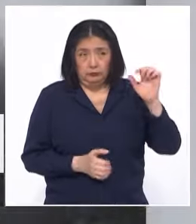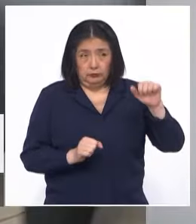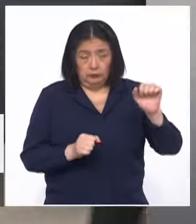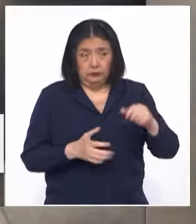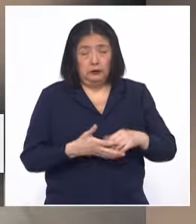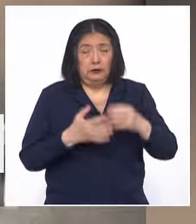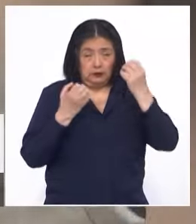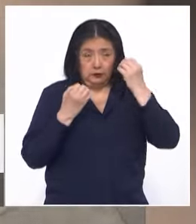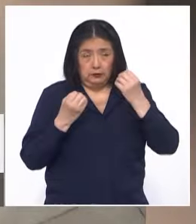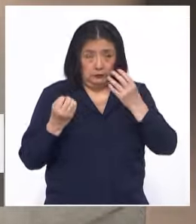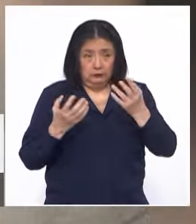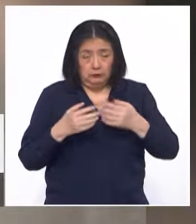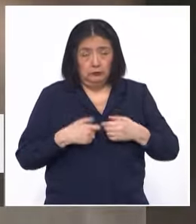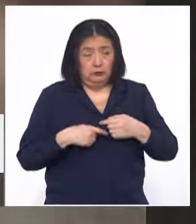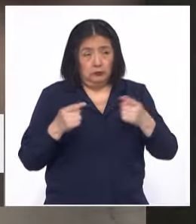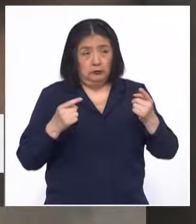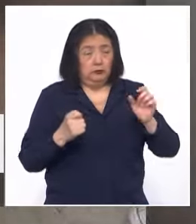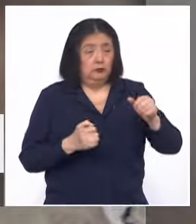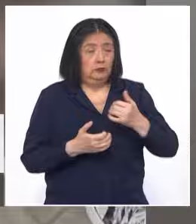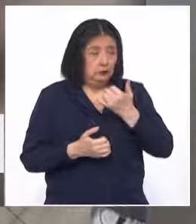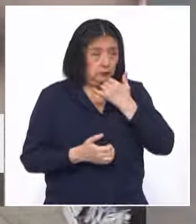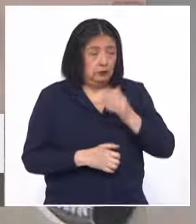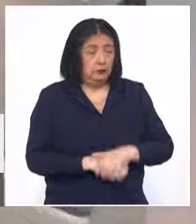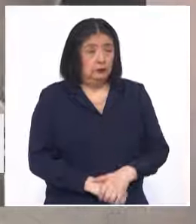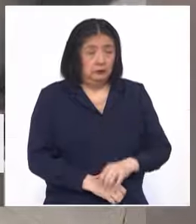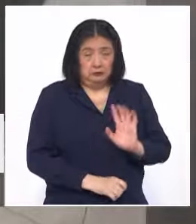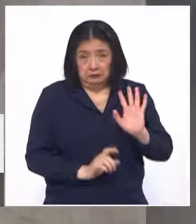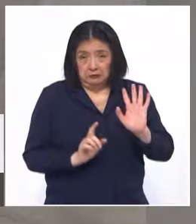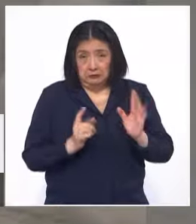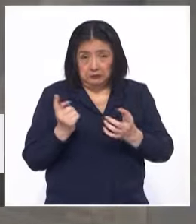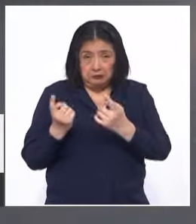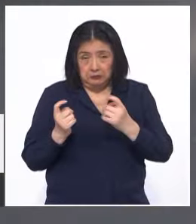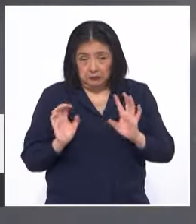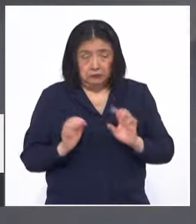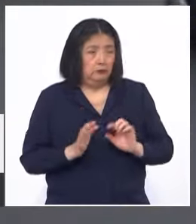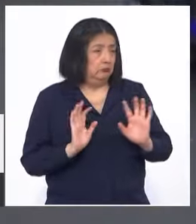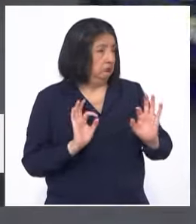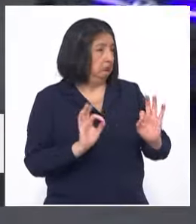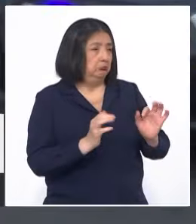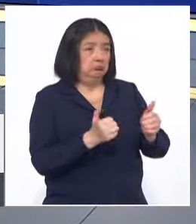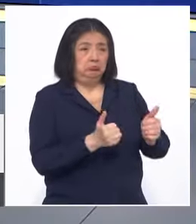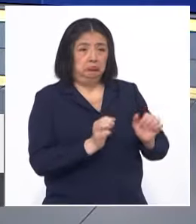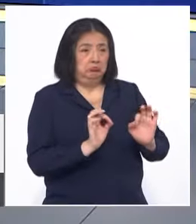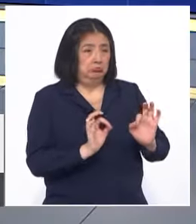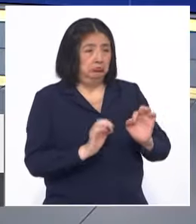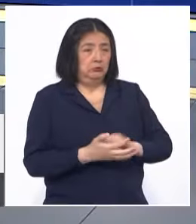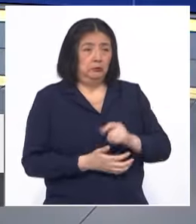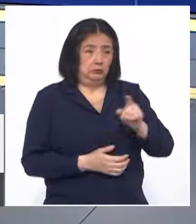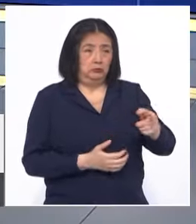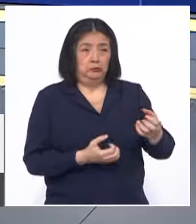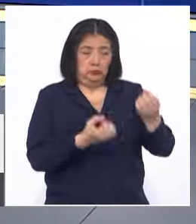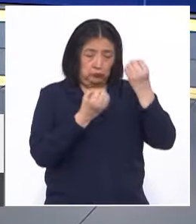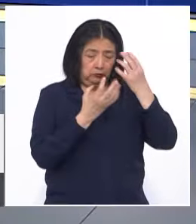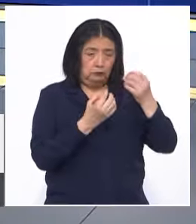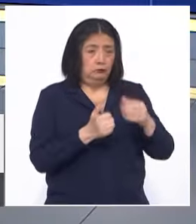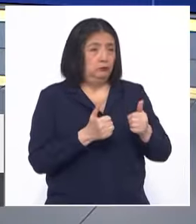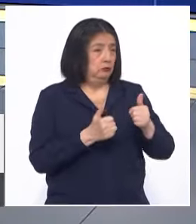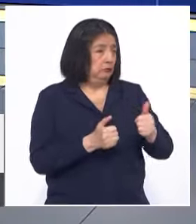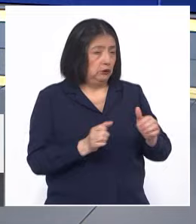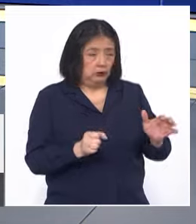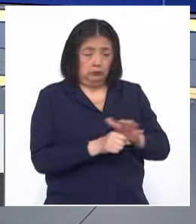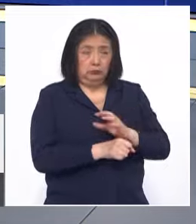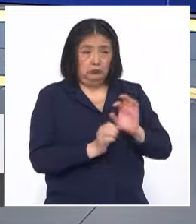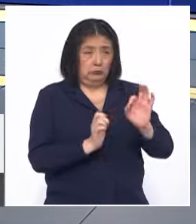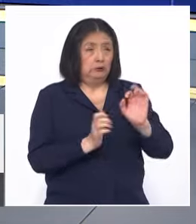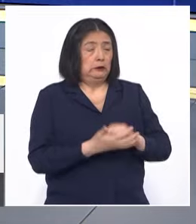pronunciado al respecto sobre esta situación mariter si es que tienes alguna consulta en estudio no Jonathan creo que has hecho un informe bastante completo